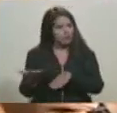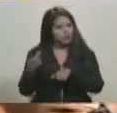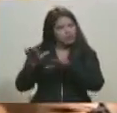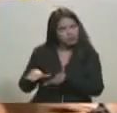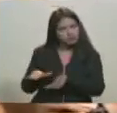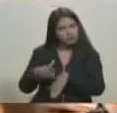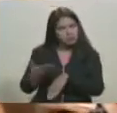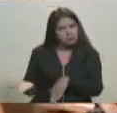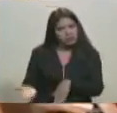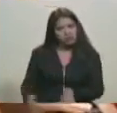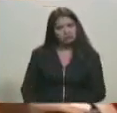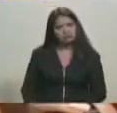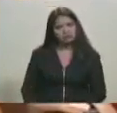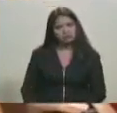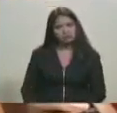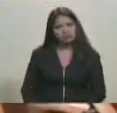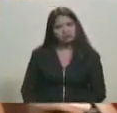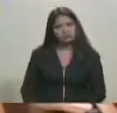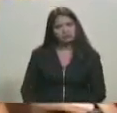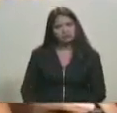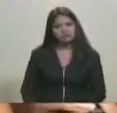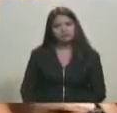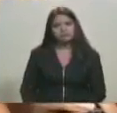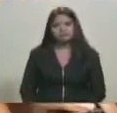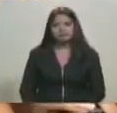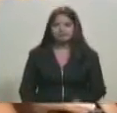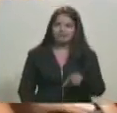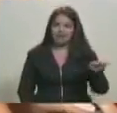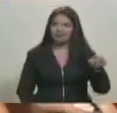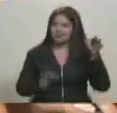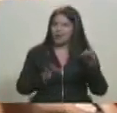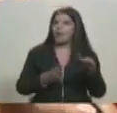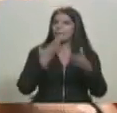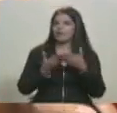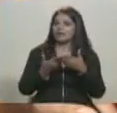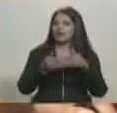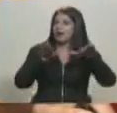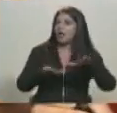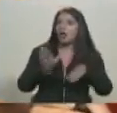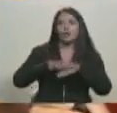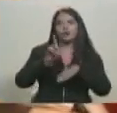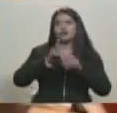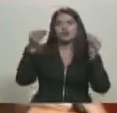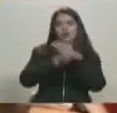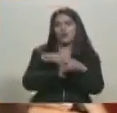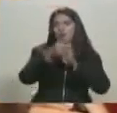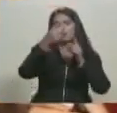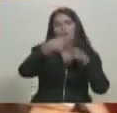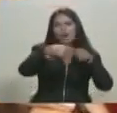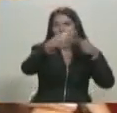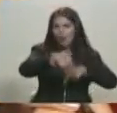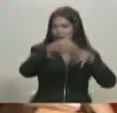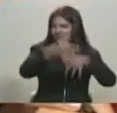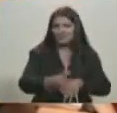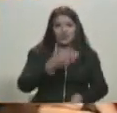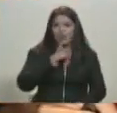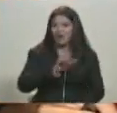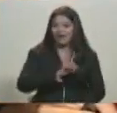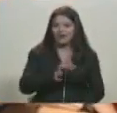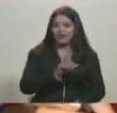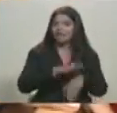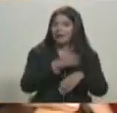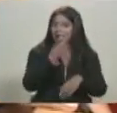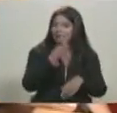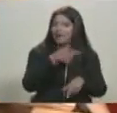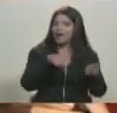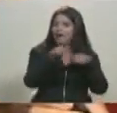postergarlas? Ellos probablemente están pidiendo que la posterguen porque no están de acuerdo, porque no han hecho lo que tienen que hacer, porque cada